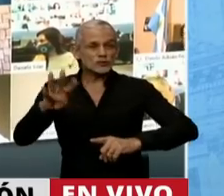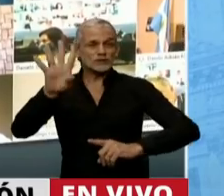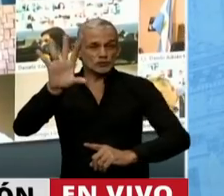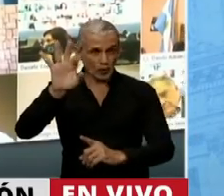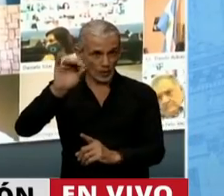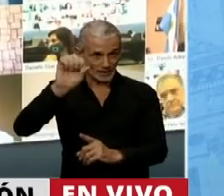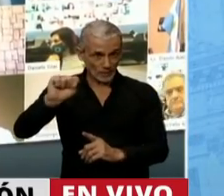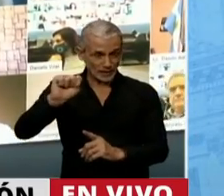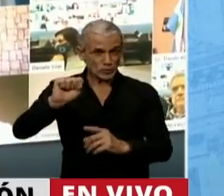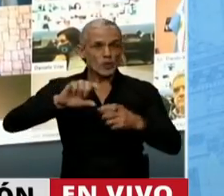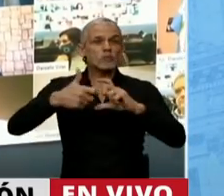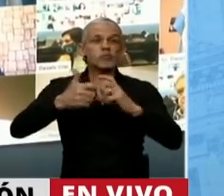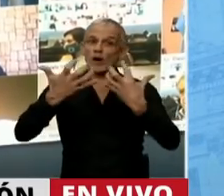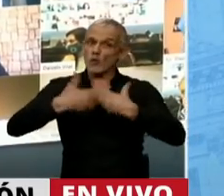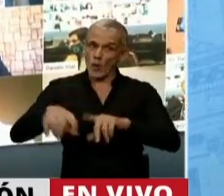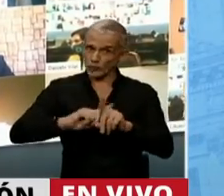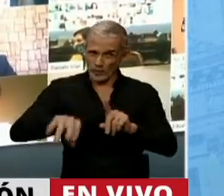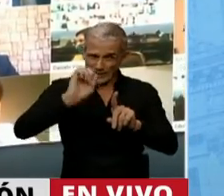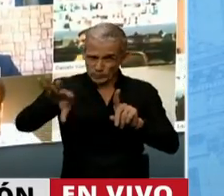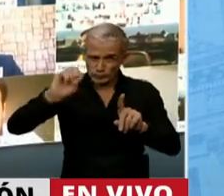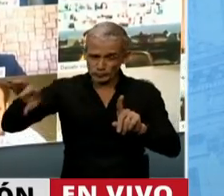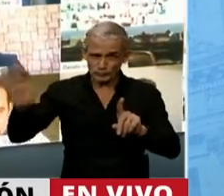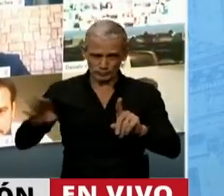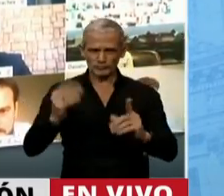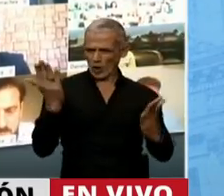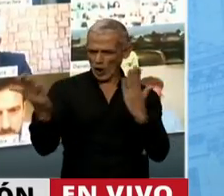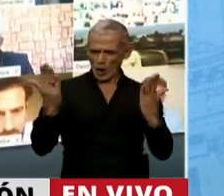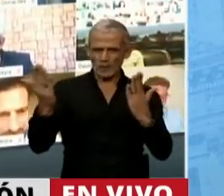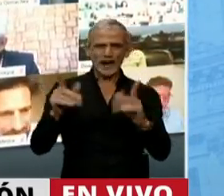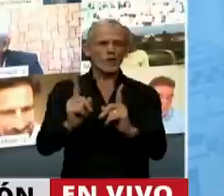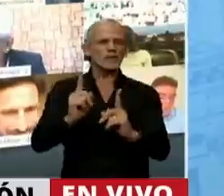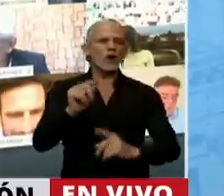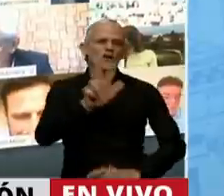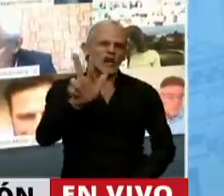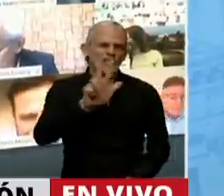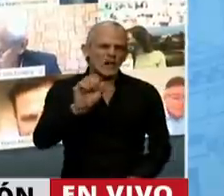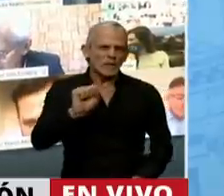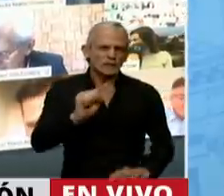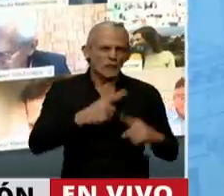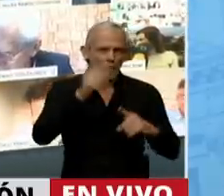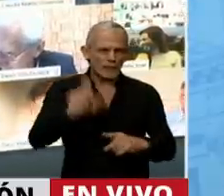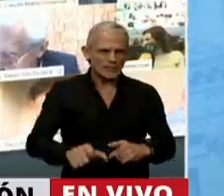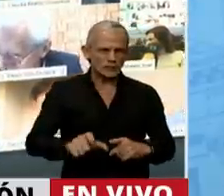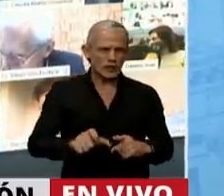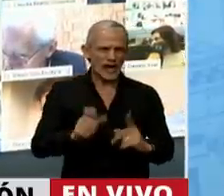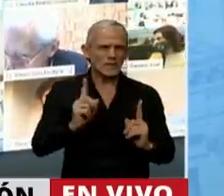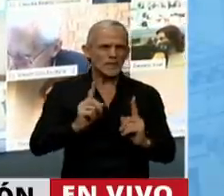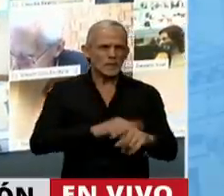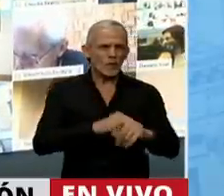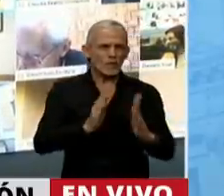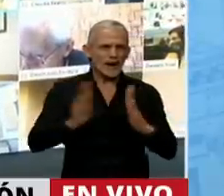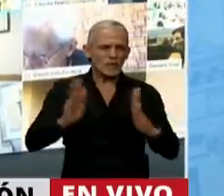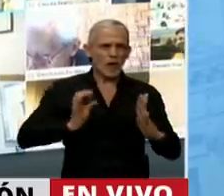1.450 vía no automática, comparado con los 33 pesos por habitante en el igual periodo